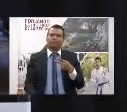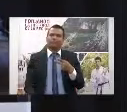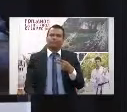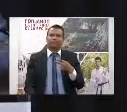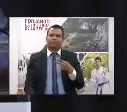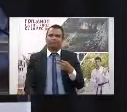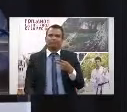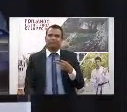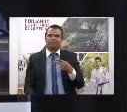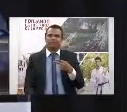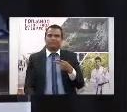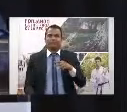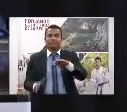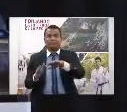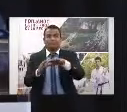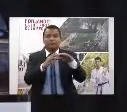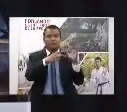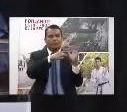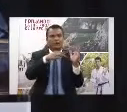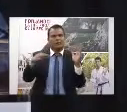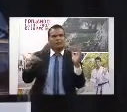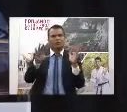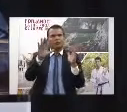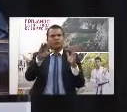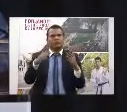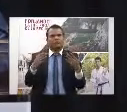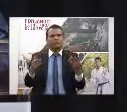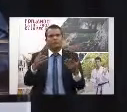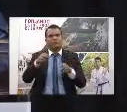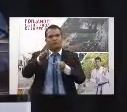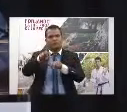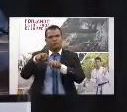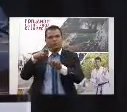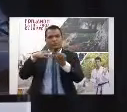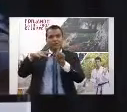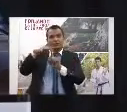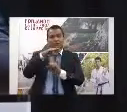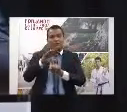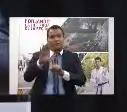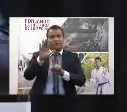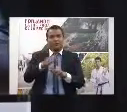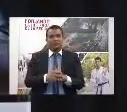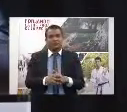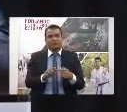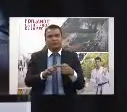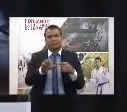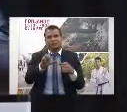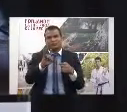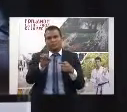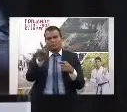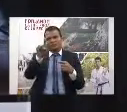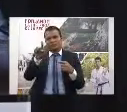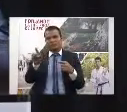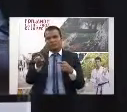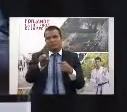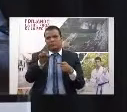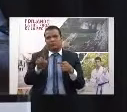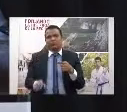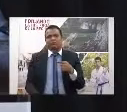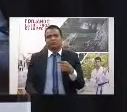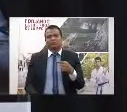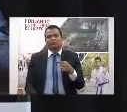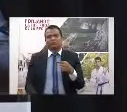Cardona. Tecnólogos y tecnólogas agroambientales. Luis Felipe Canal